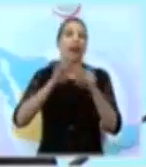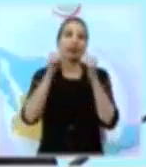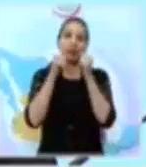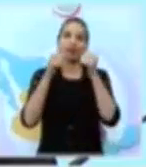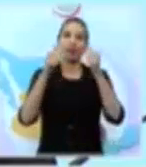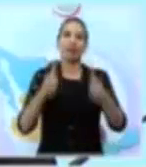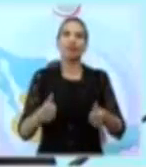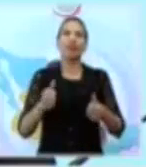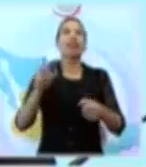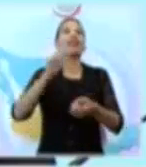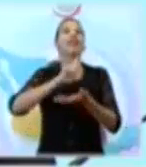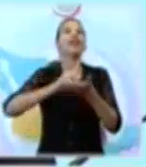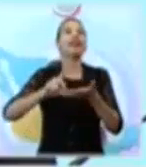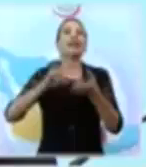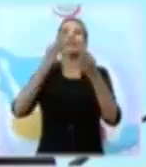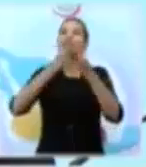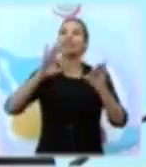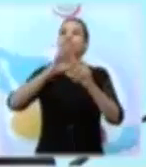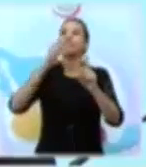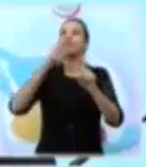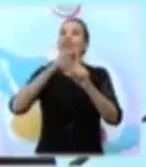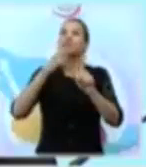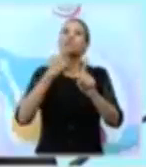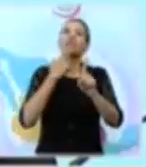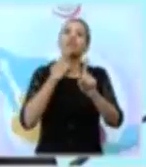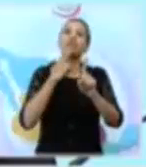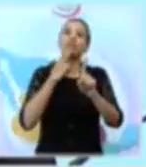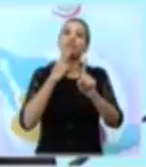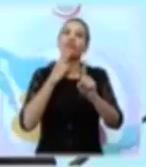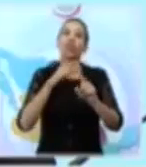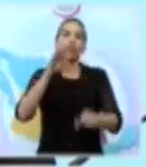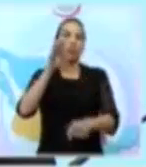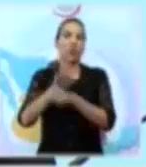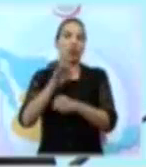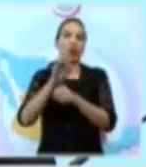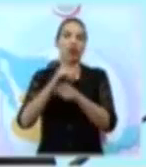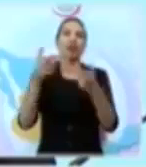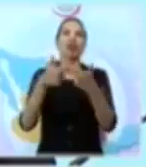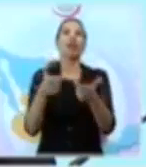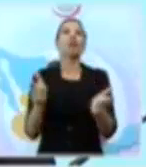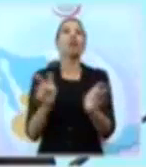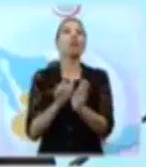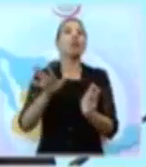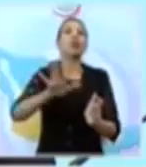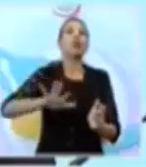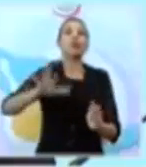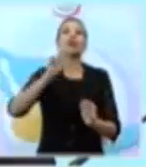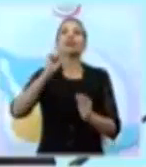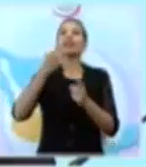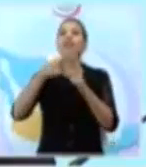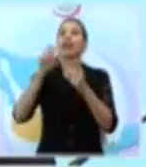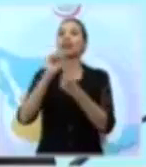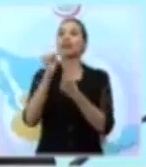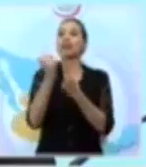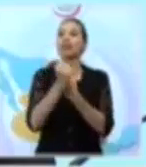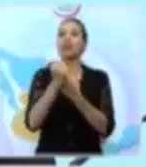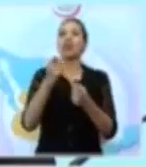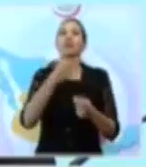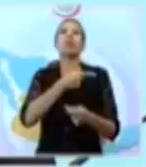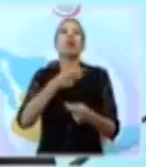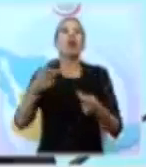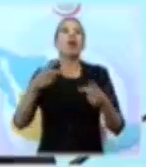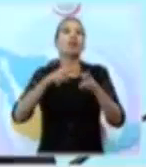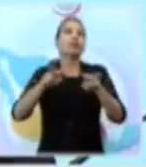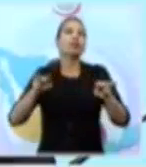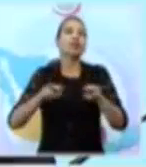garantizar los derechos esenciales, proteger a los grupos en situación de